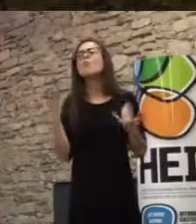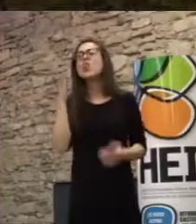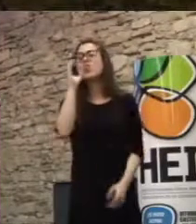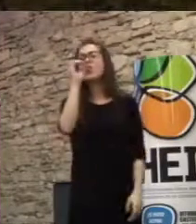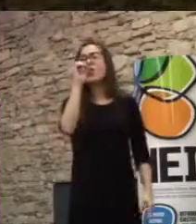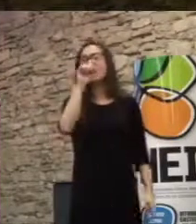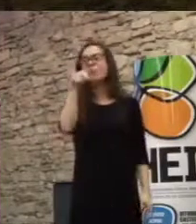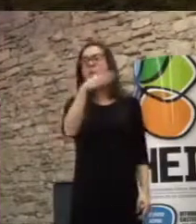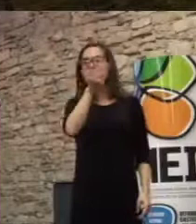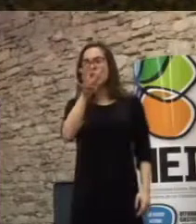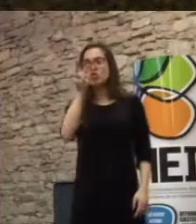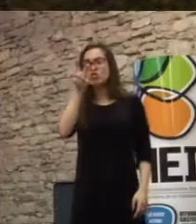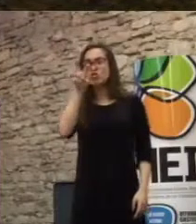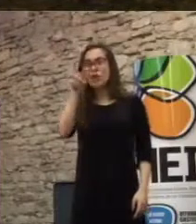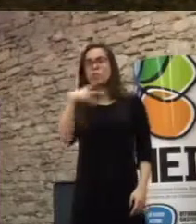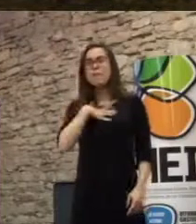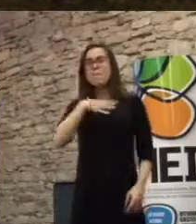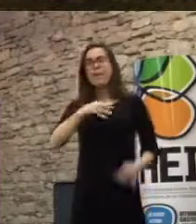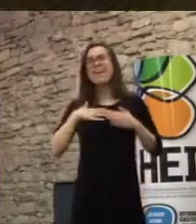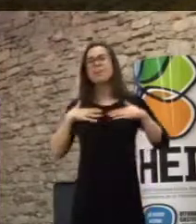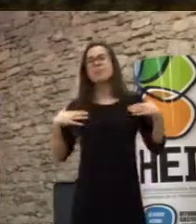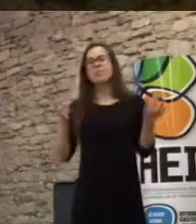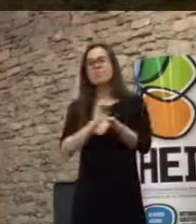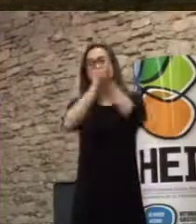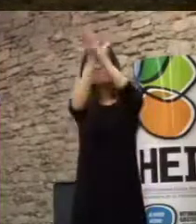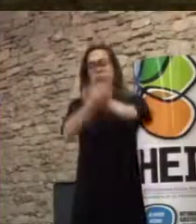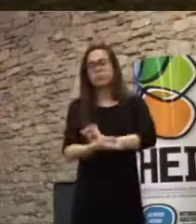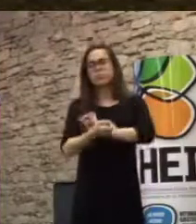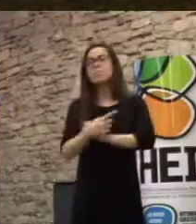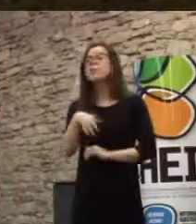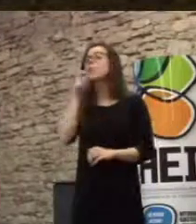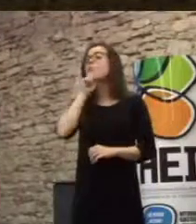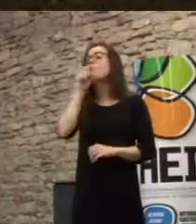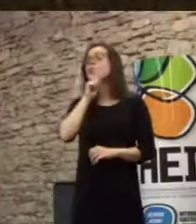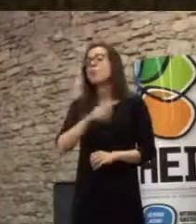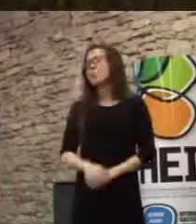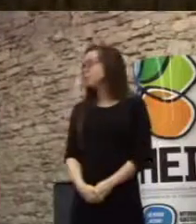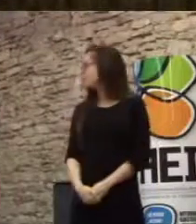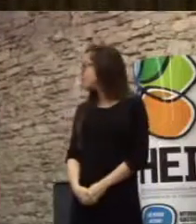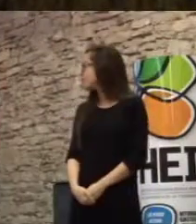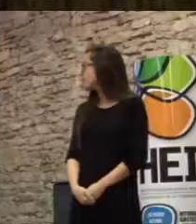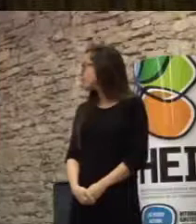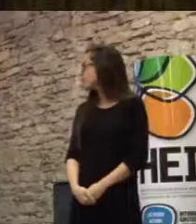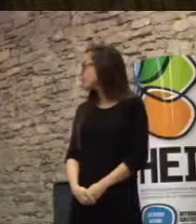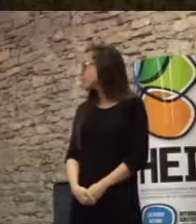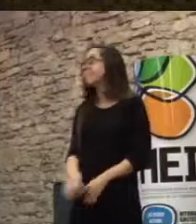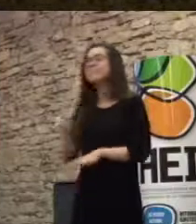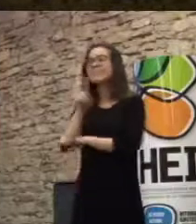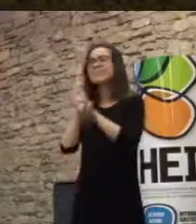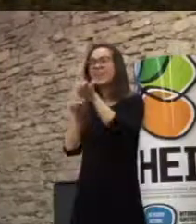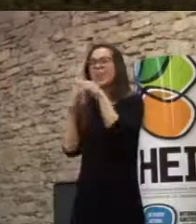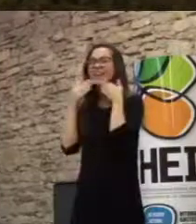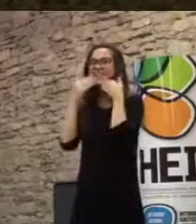tanto con una sola pregunta podéis cambiar la emoción de una persona la clave para hacer esto son precisamente las preguntas